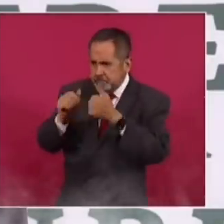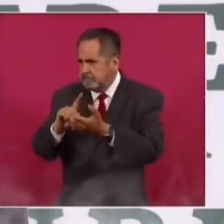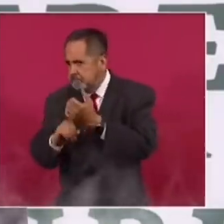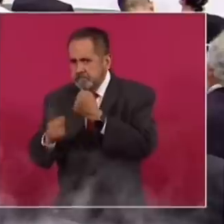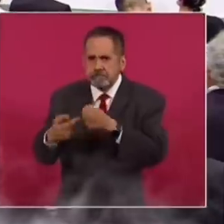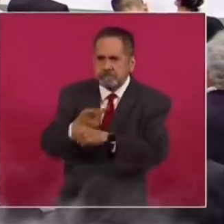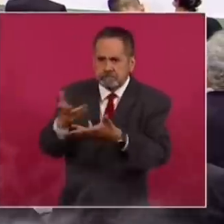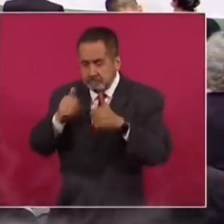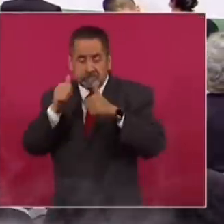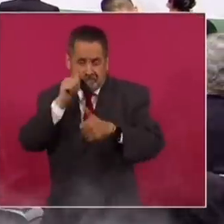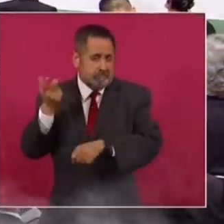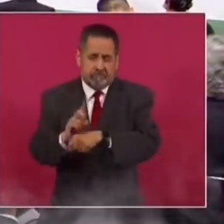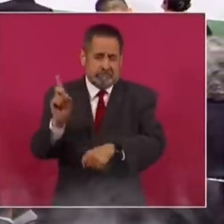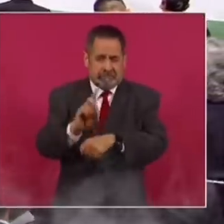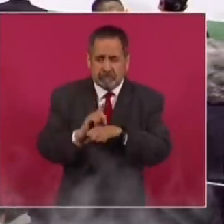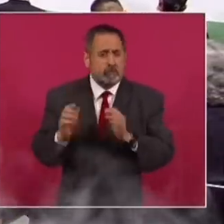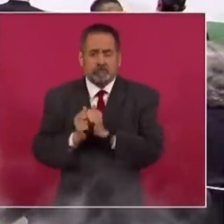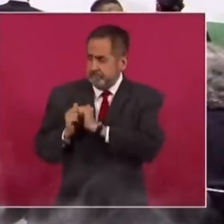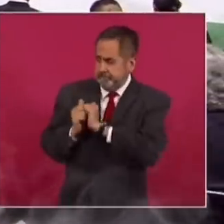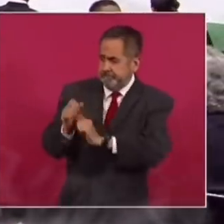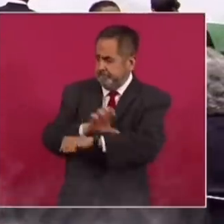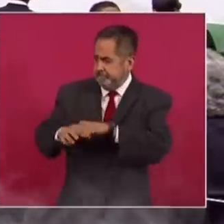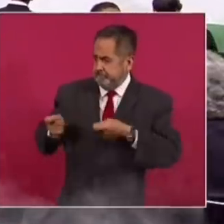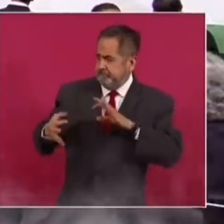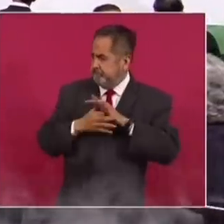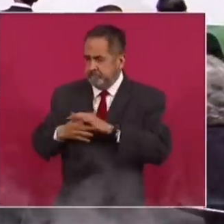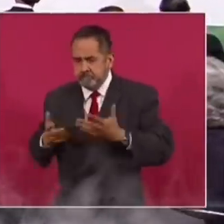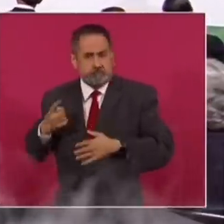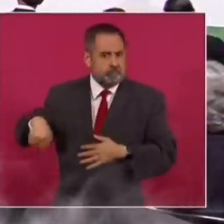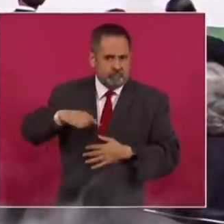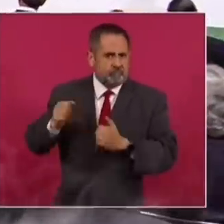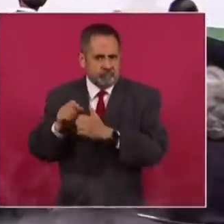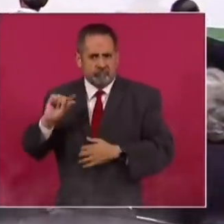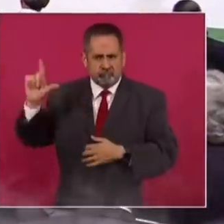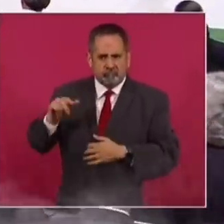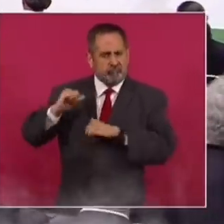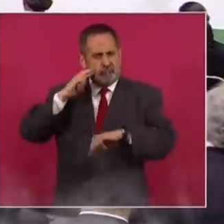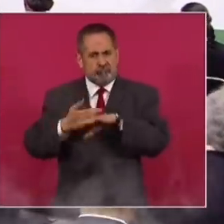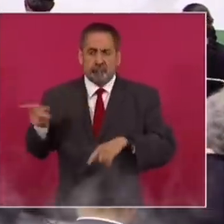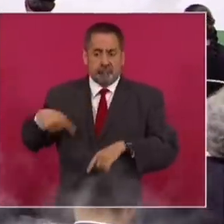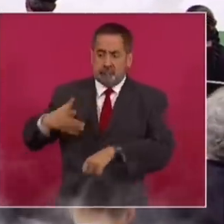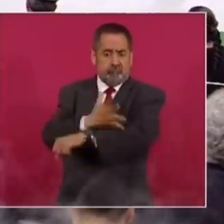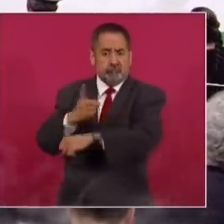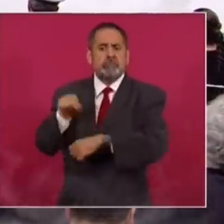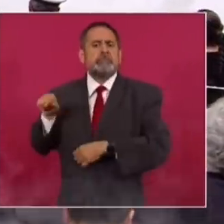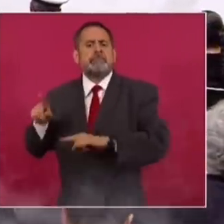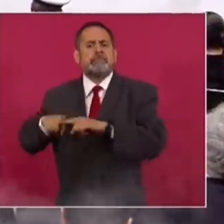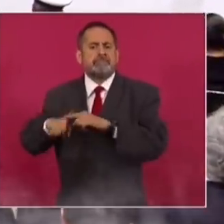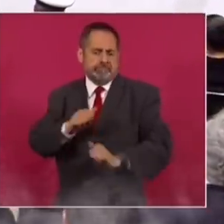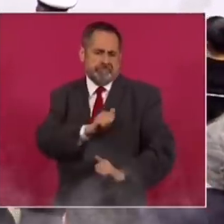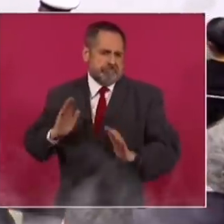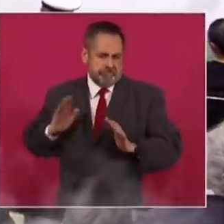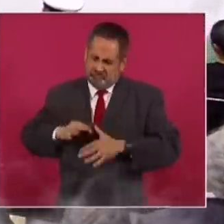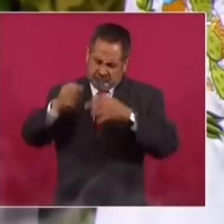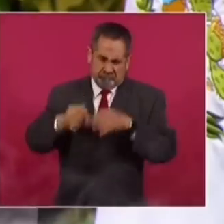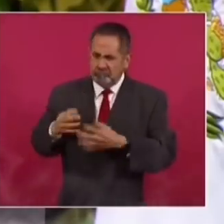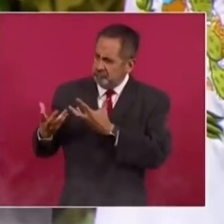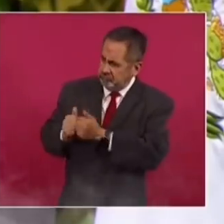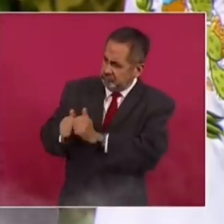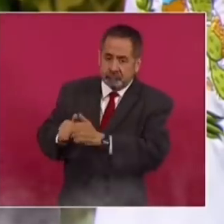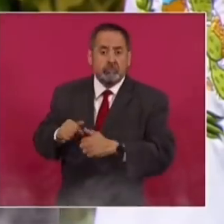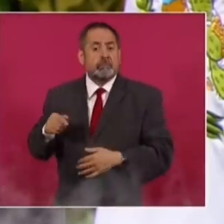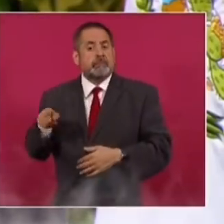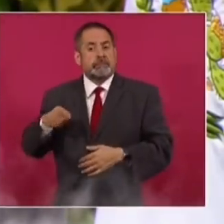como lo hacemos de forma coordinada con el profesionalismo la disciplina y la honestidad de los integrantes de las fuerzas armadas